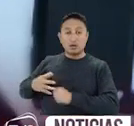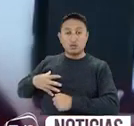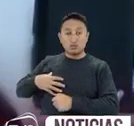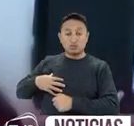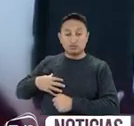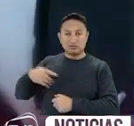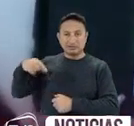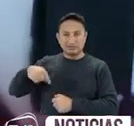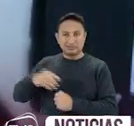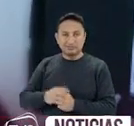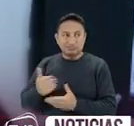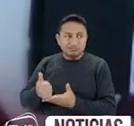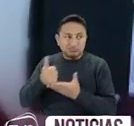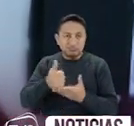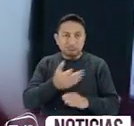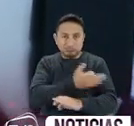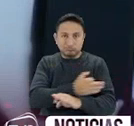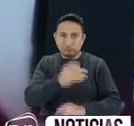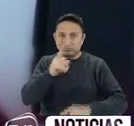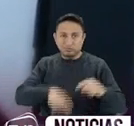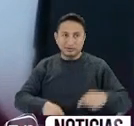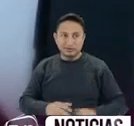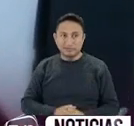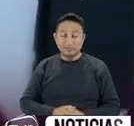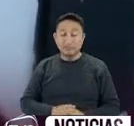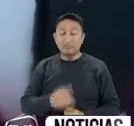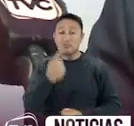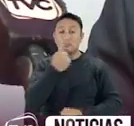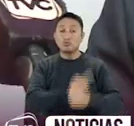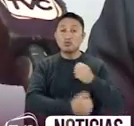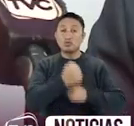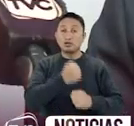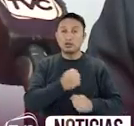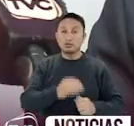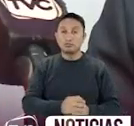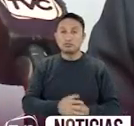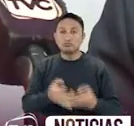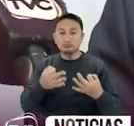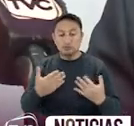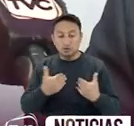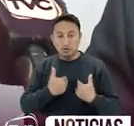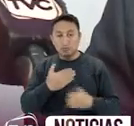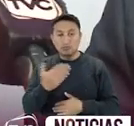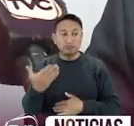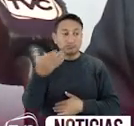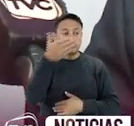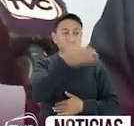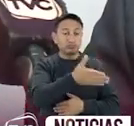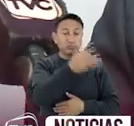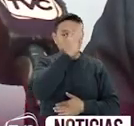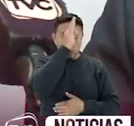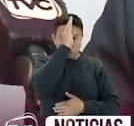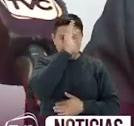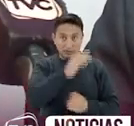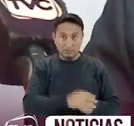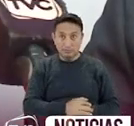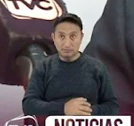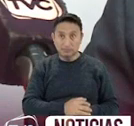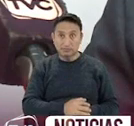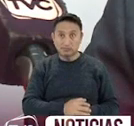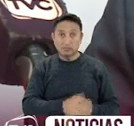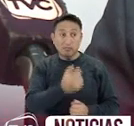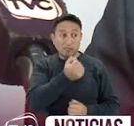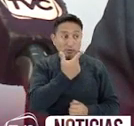que ha sido no poder acceder a su tratamiento hace un año y medio. No es justo que uno vaya al hospital y no